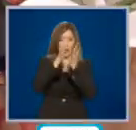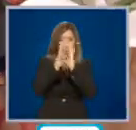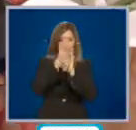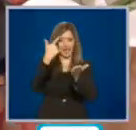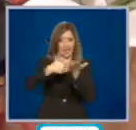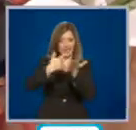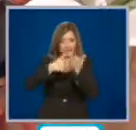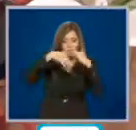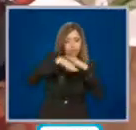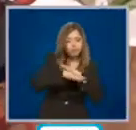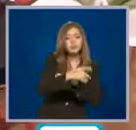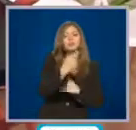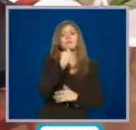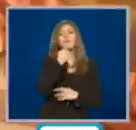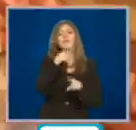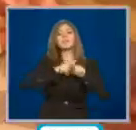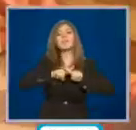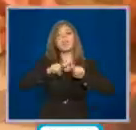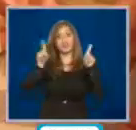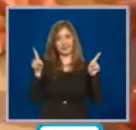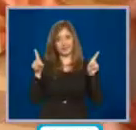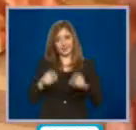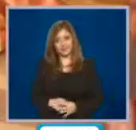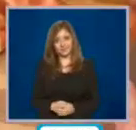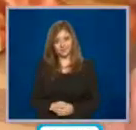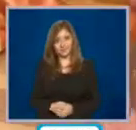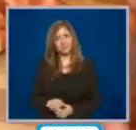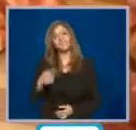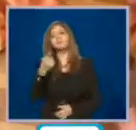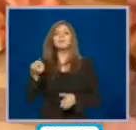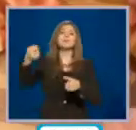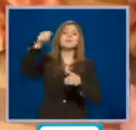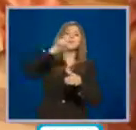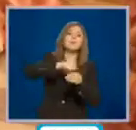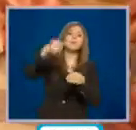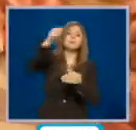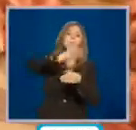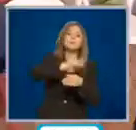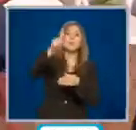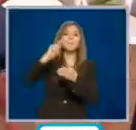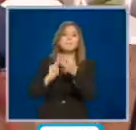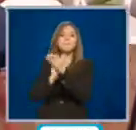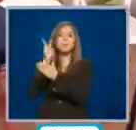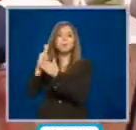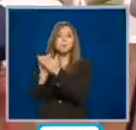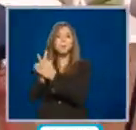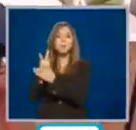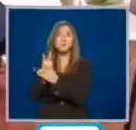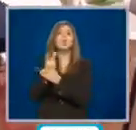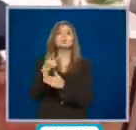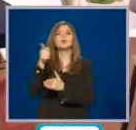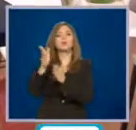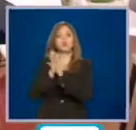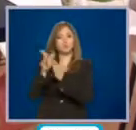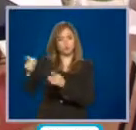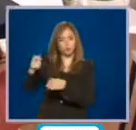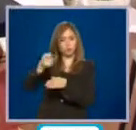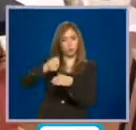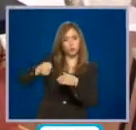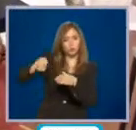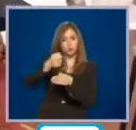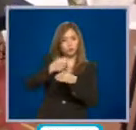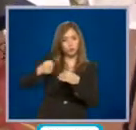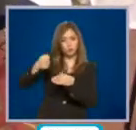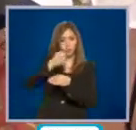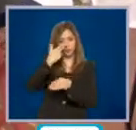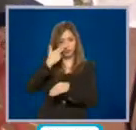se el hace sabor, todo exactamente. en casa. Ok, vamos a comenzar a mezclar todas nuestras verduras y en este lado le puedes ir dando vueltecita, Kike, por favor, mientras